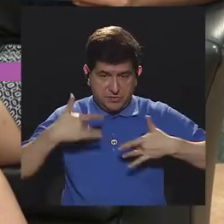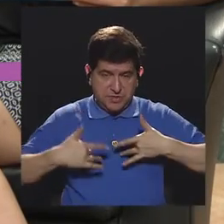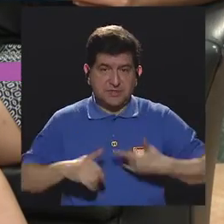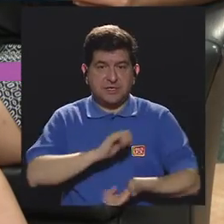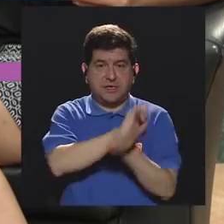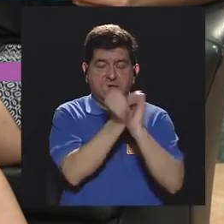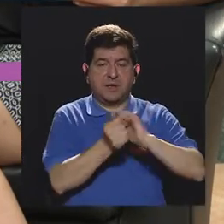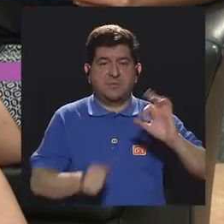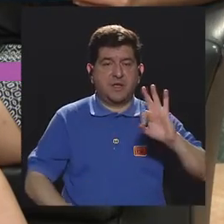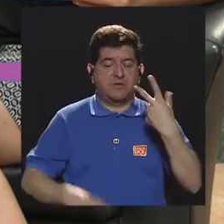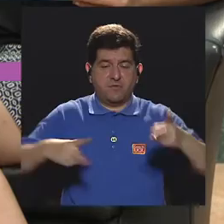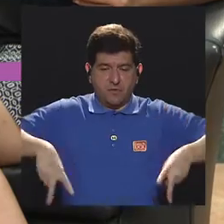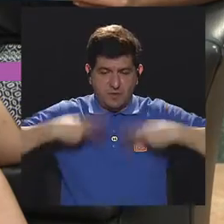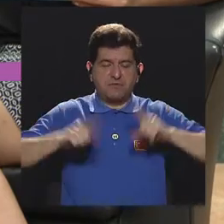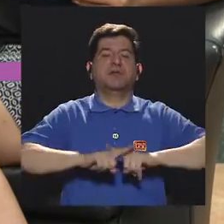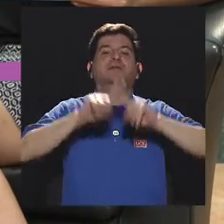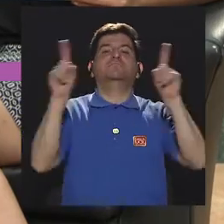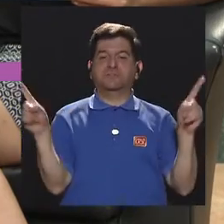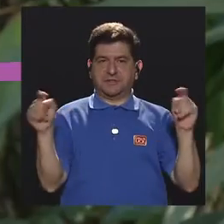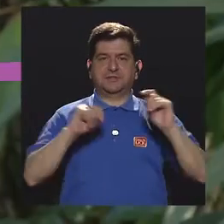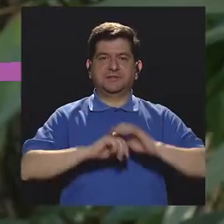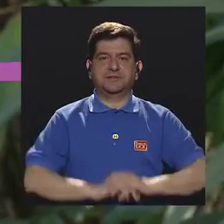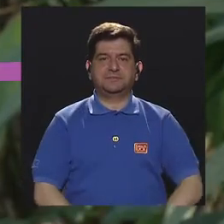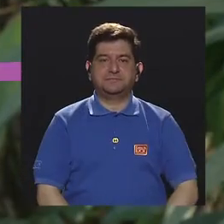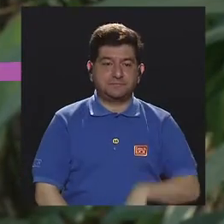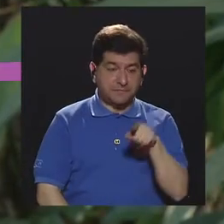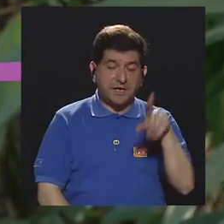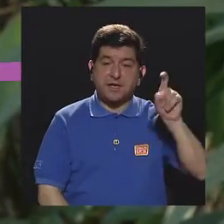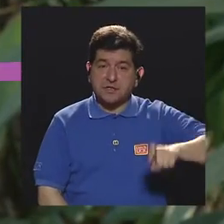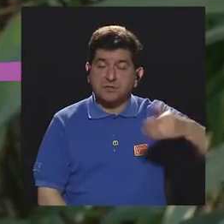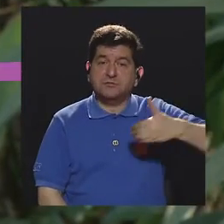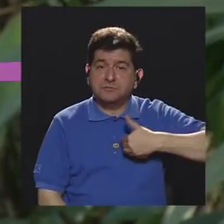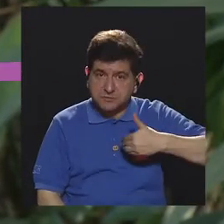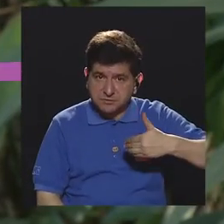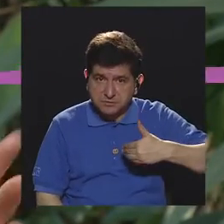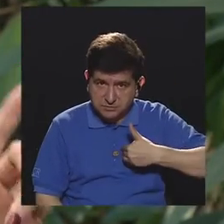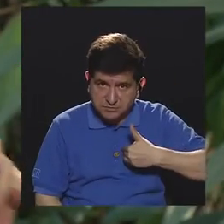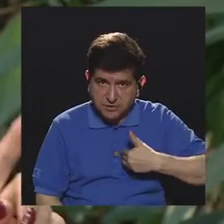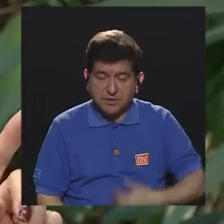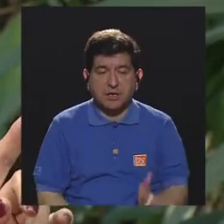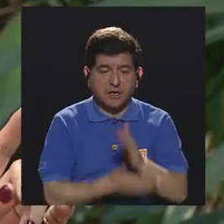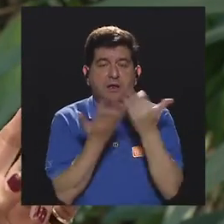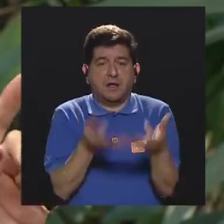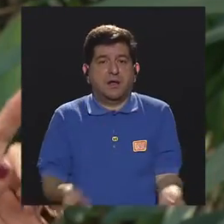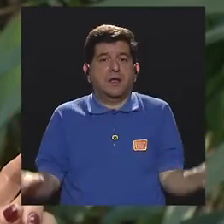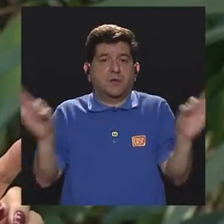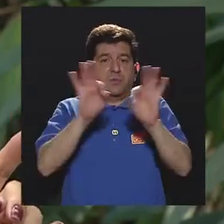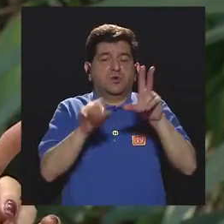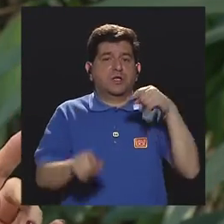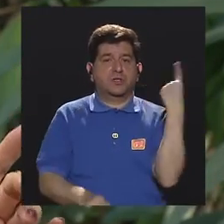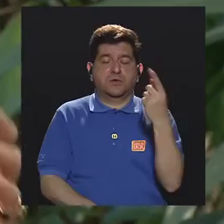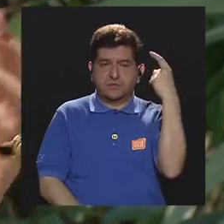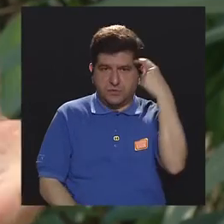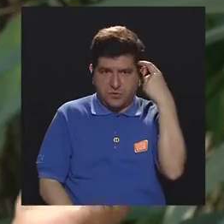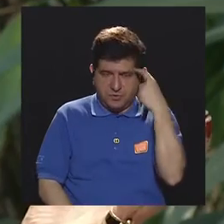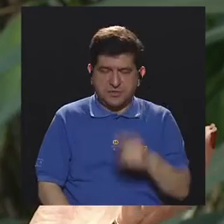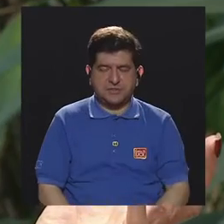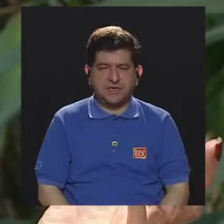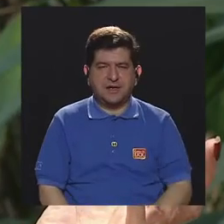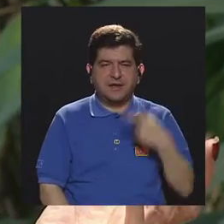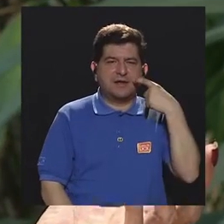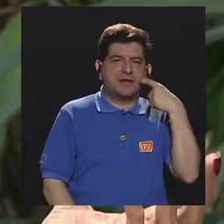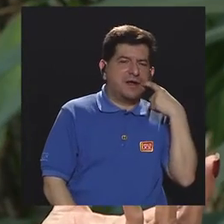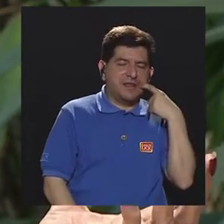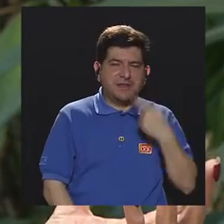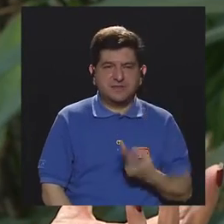para cambiar estilo de vida es otra cosa. Entonces, eso debe tener, y algo importante, no solo pensar que la adicción